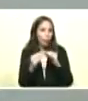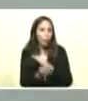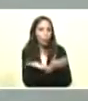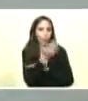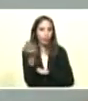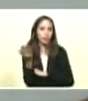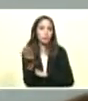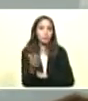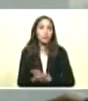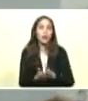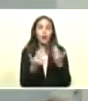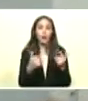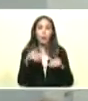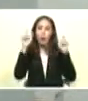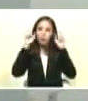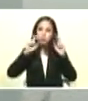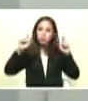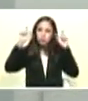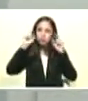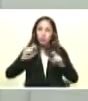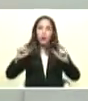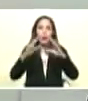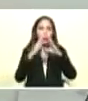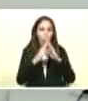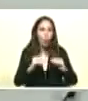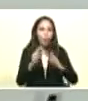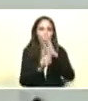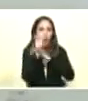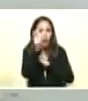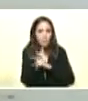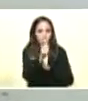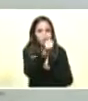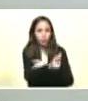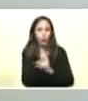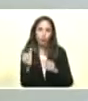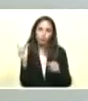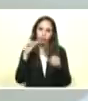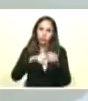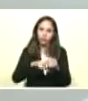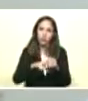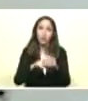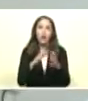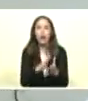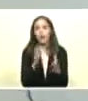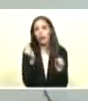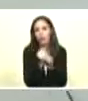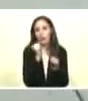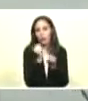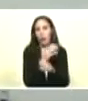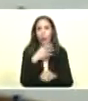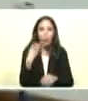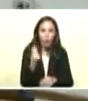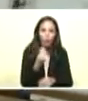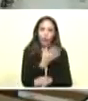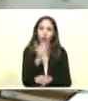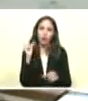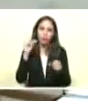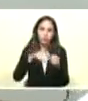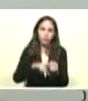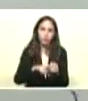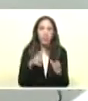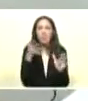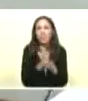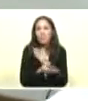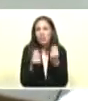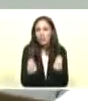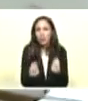juventud. Aquí vamos a formar a los jóvenes que pertenecen al plan Chamba Juvenil. De forma sencilla, ¿qué es el trading? El